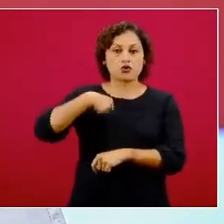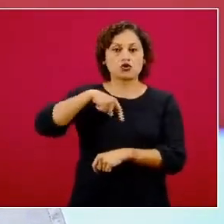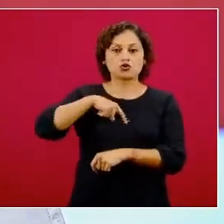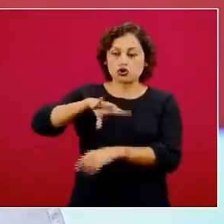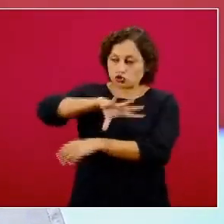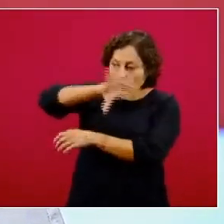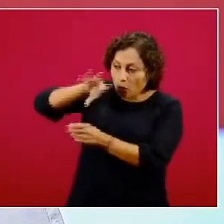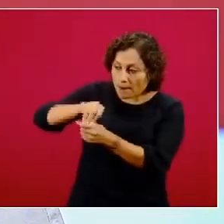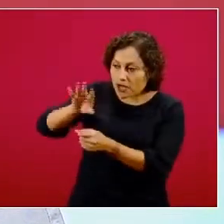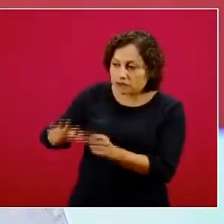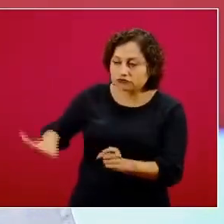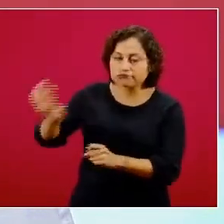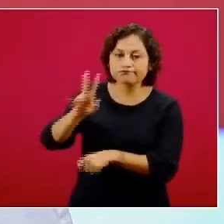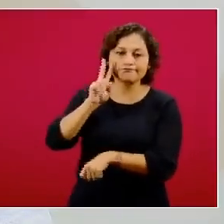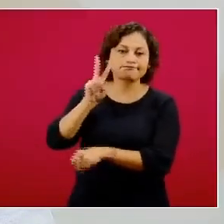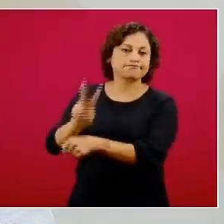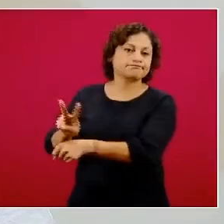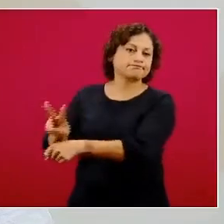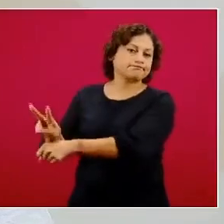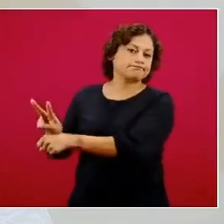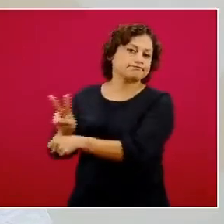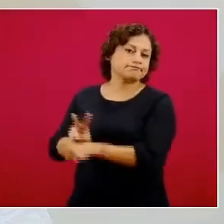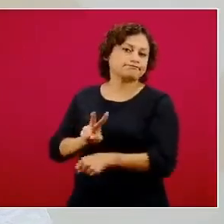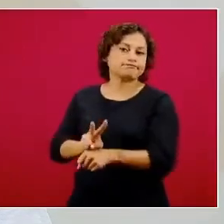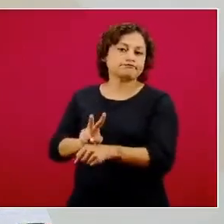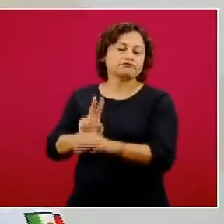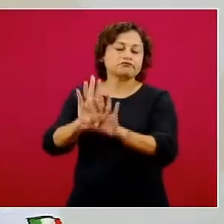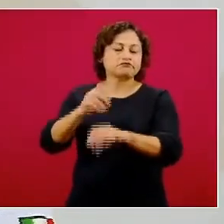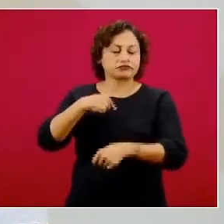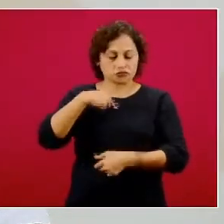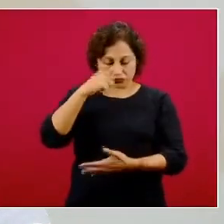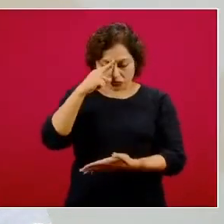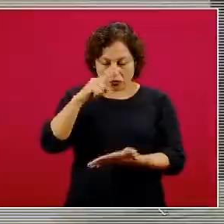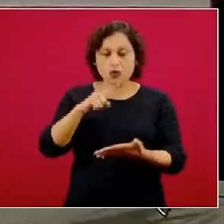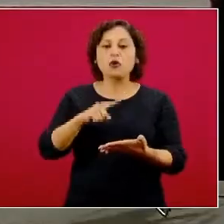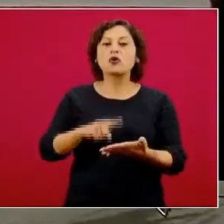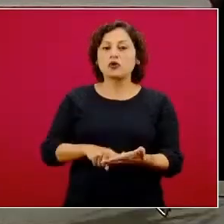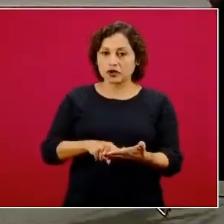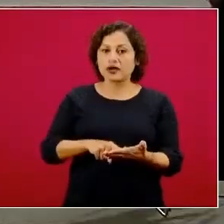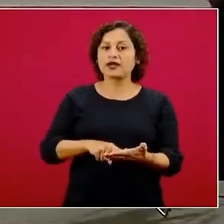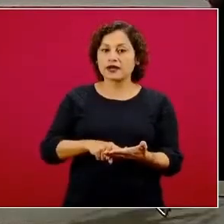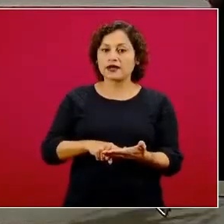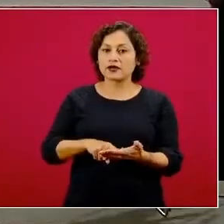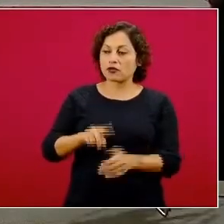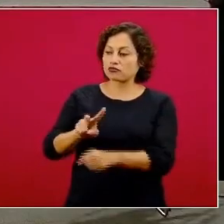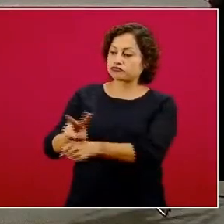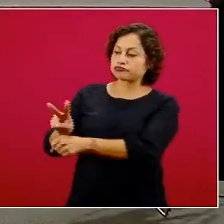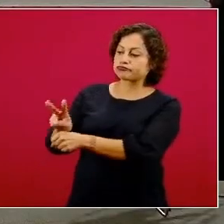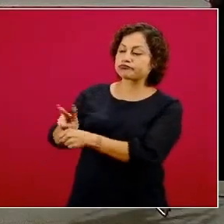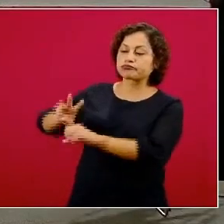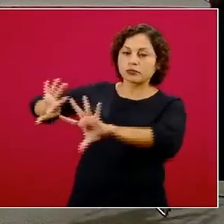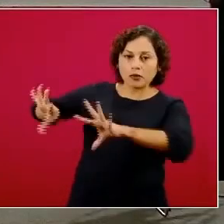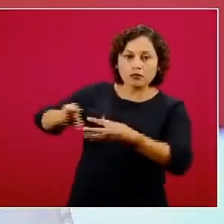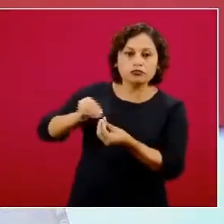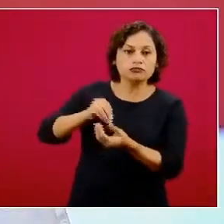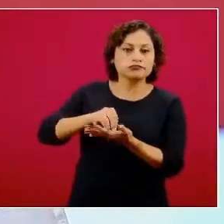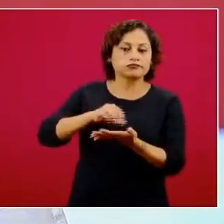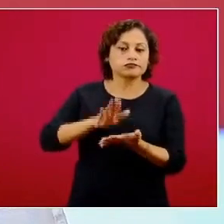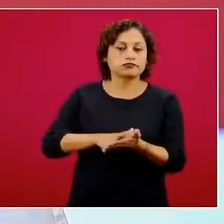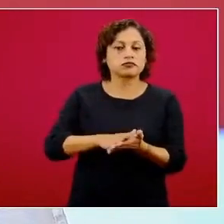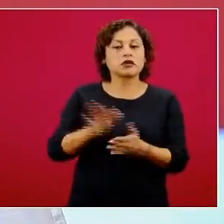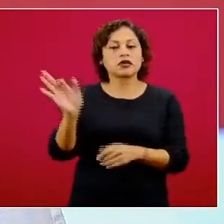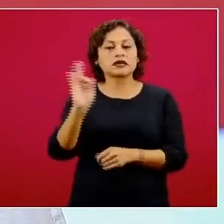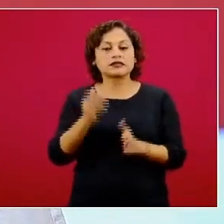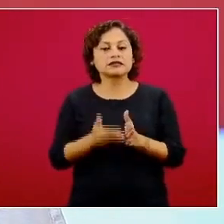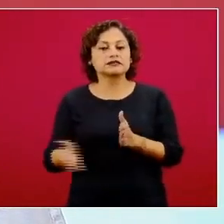creo que estaremos presentando precisamente la región en particular y su comportamiento, no más allá